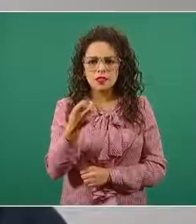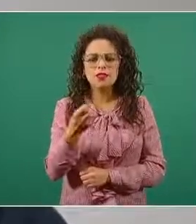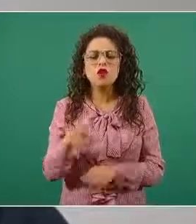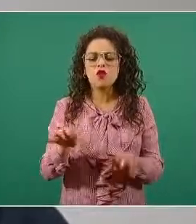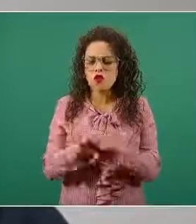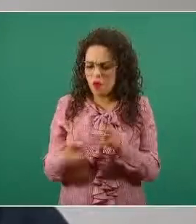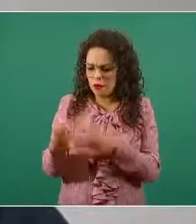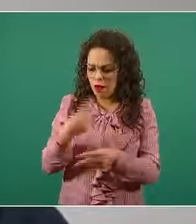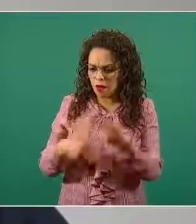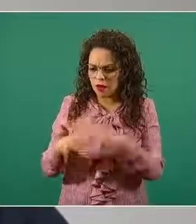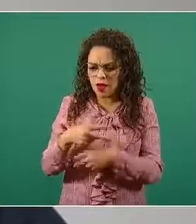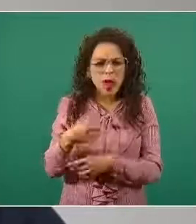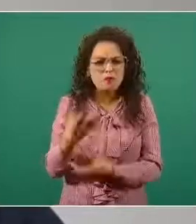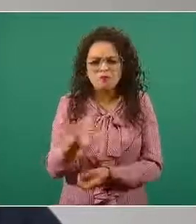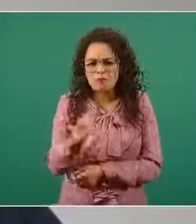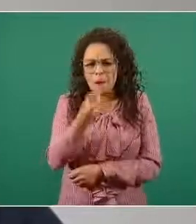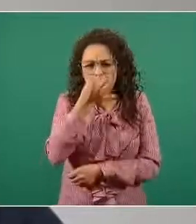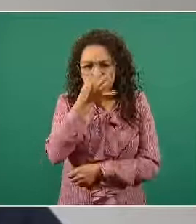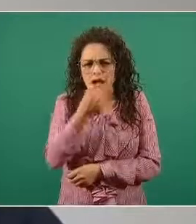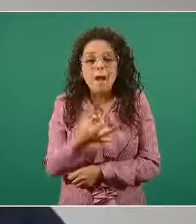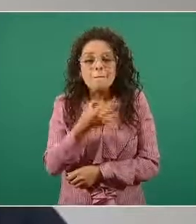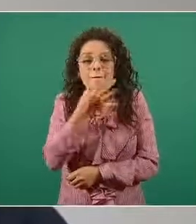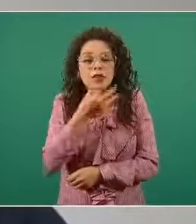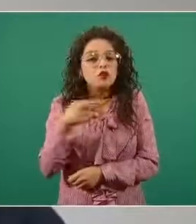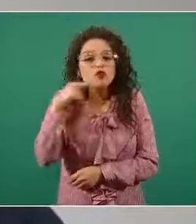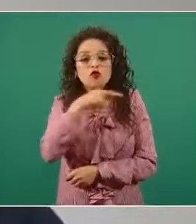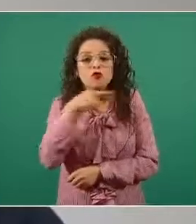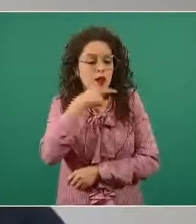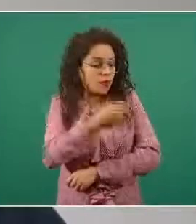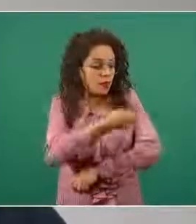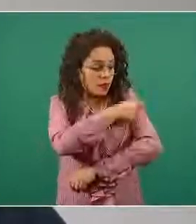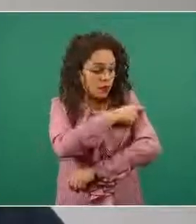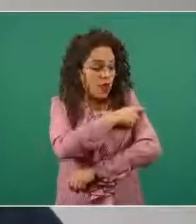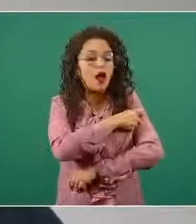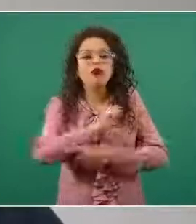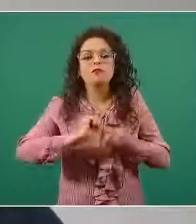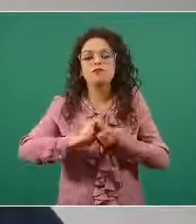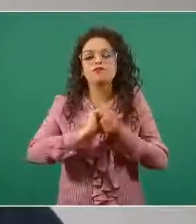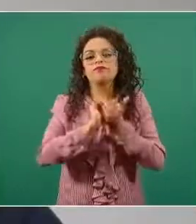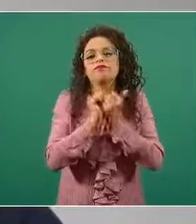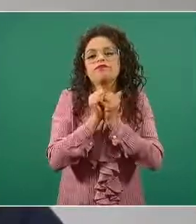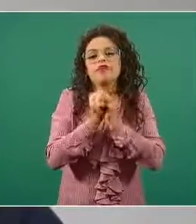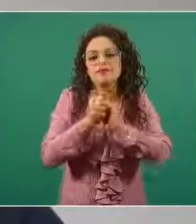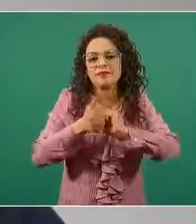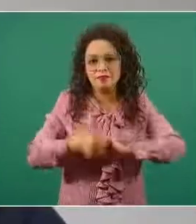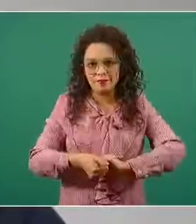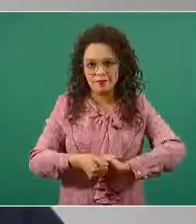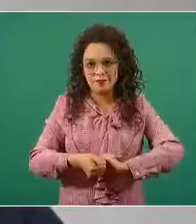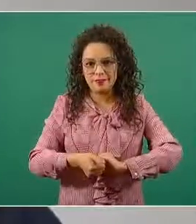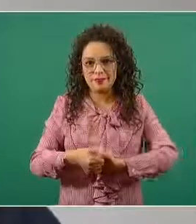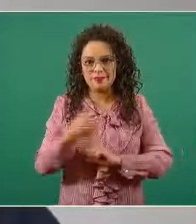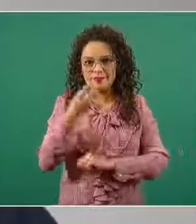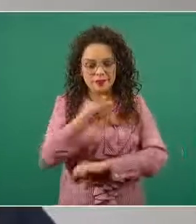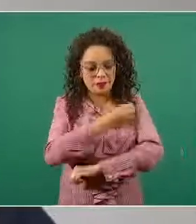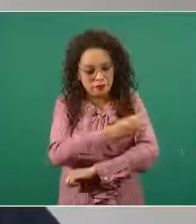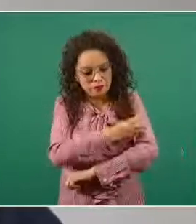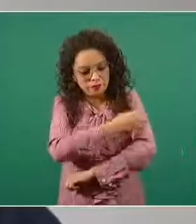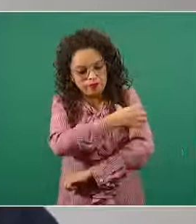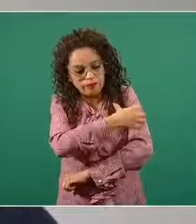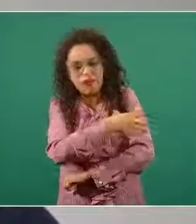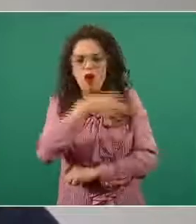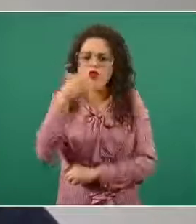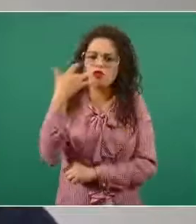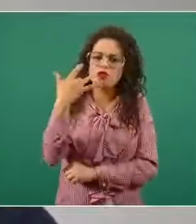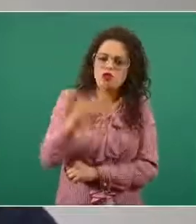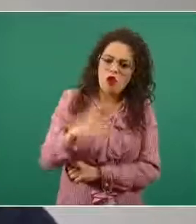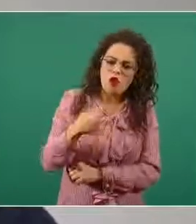minutos o en las primeras horas porque precisamente son los secundarios a la aplicación local, es decir, es el